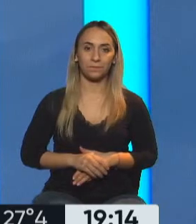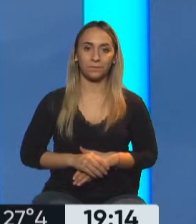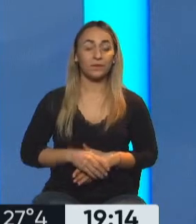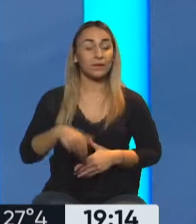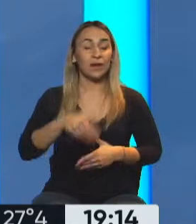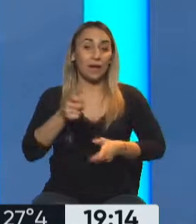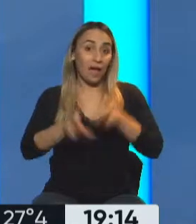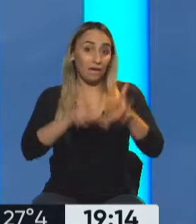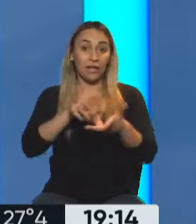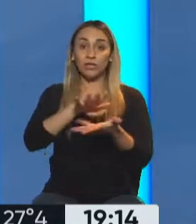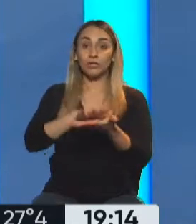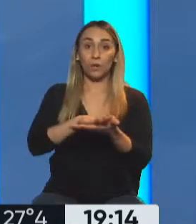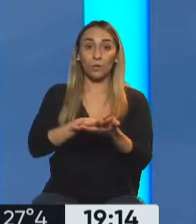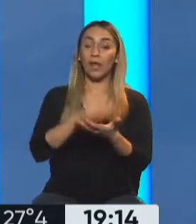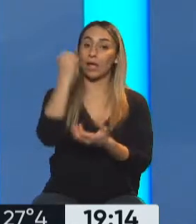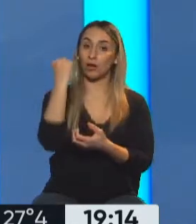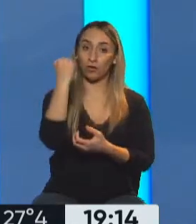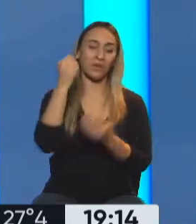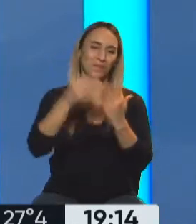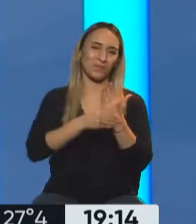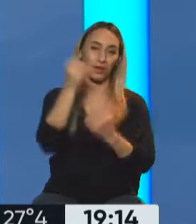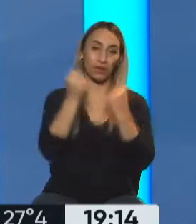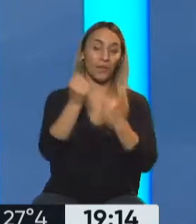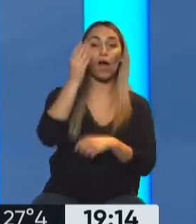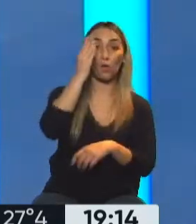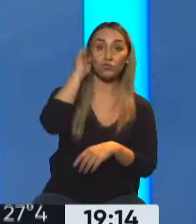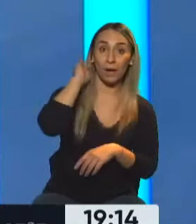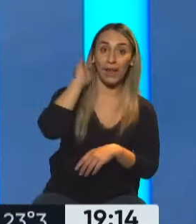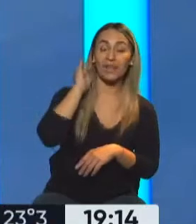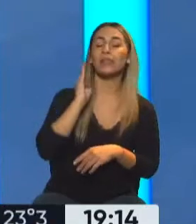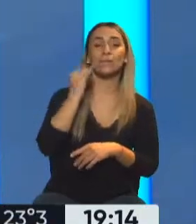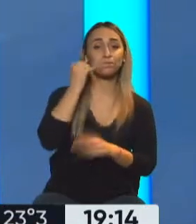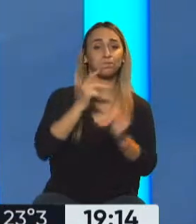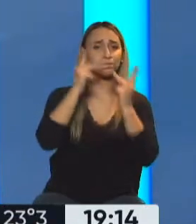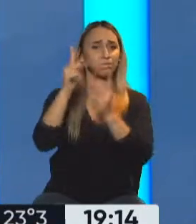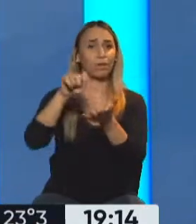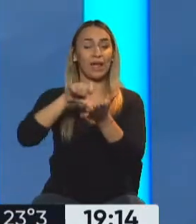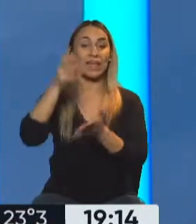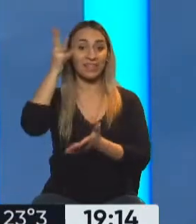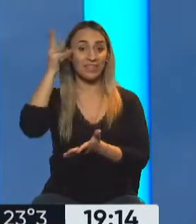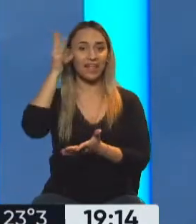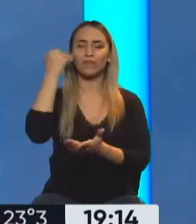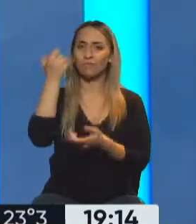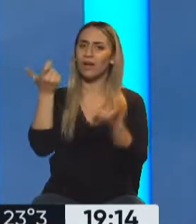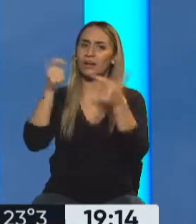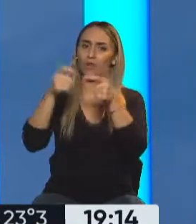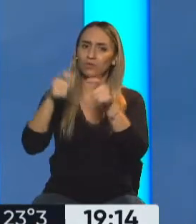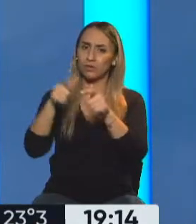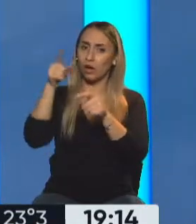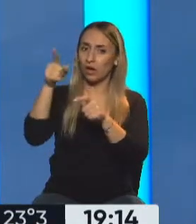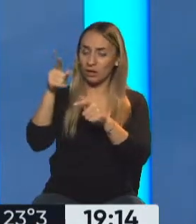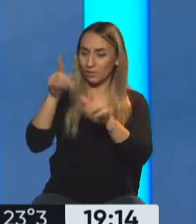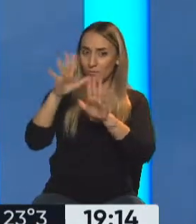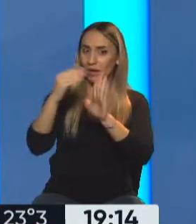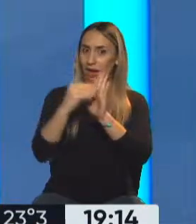Para hablar de economía y concretamente del ministro de Economía argentino Martín Guzmán, que ya se encuentra en Italia NASA y que ya ha mantenido las primeras reuniones que tiene previstas